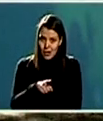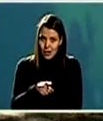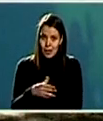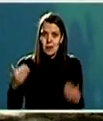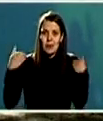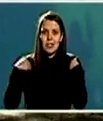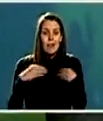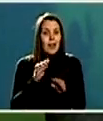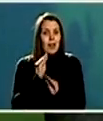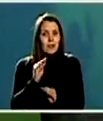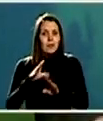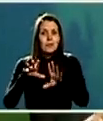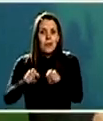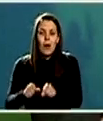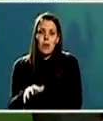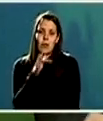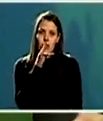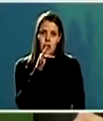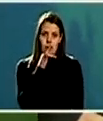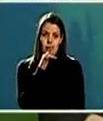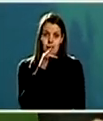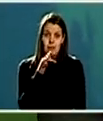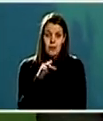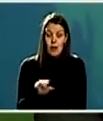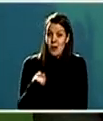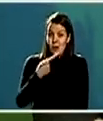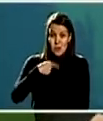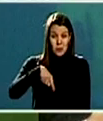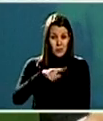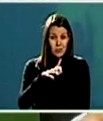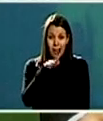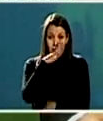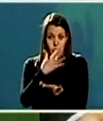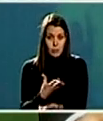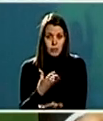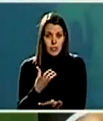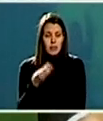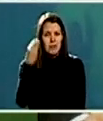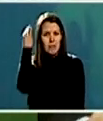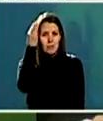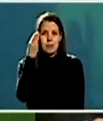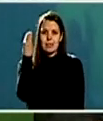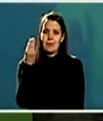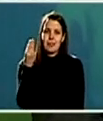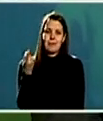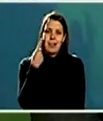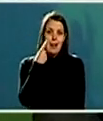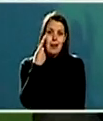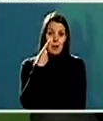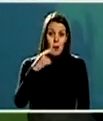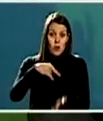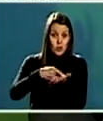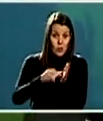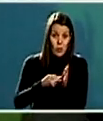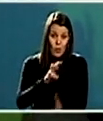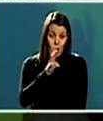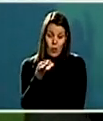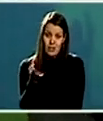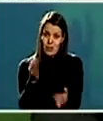oficial seus cargos noad este punados a este punto consideramos deputación provincial que mire que hayro